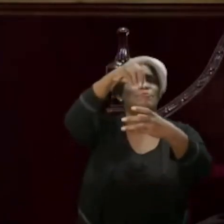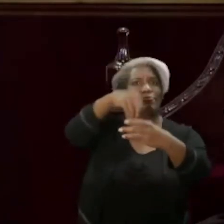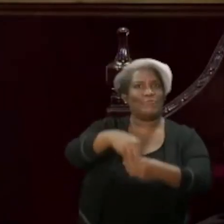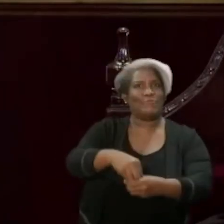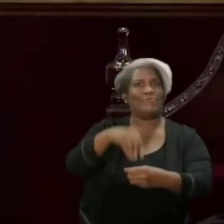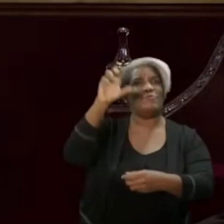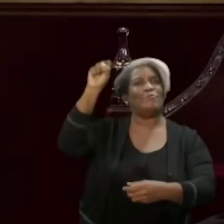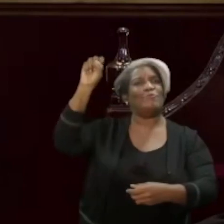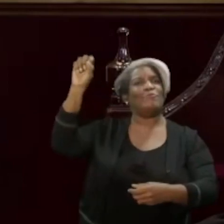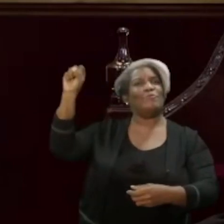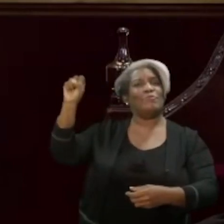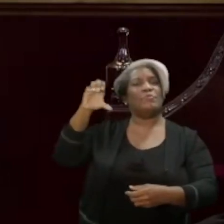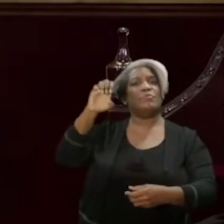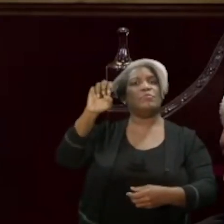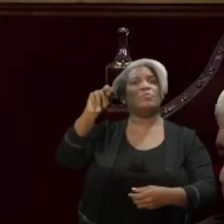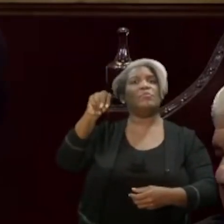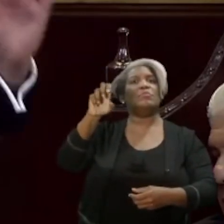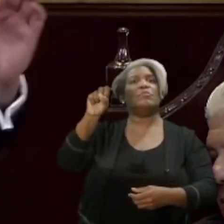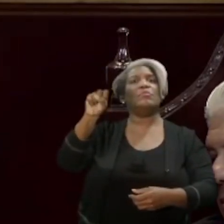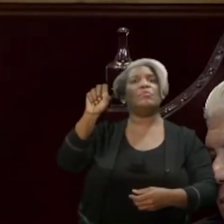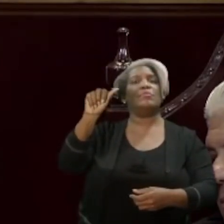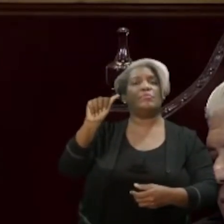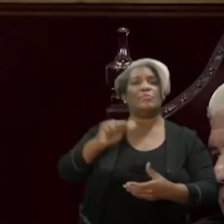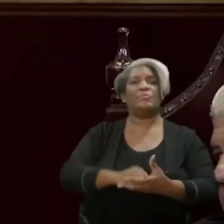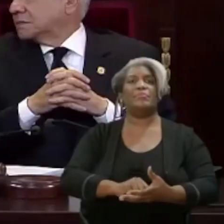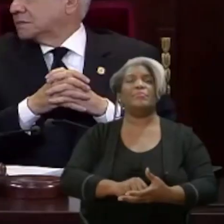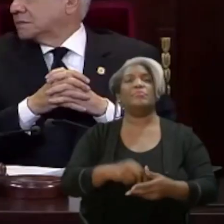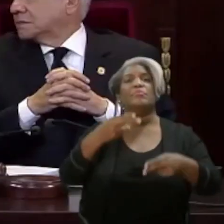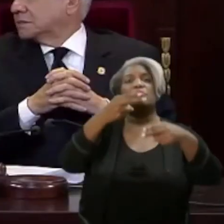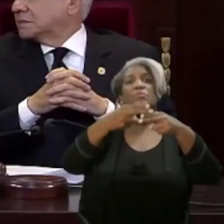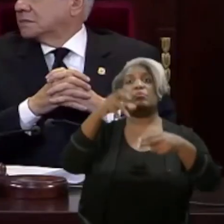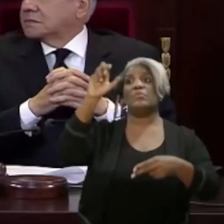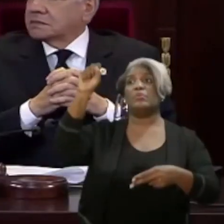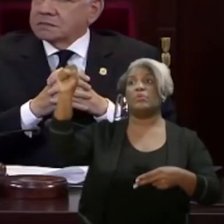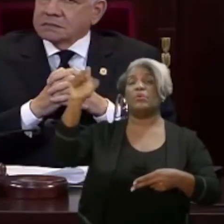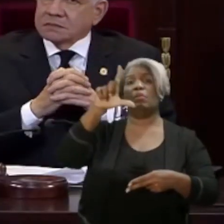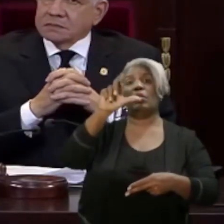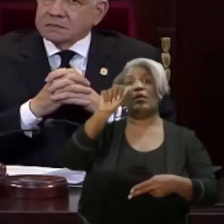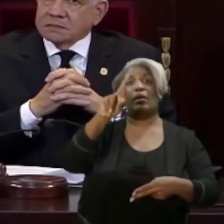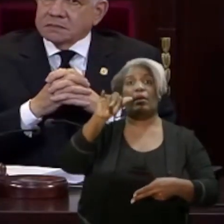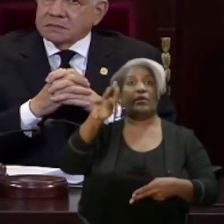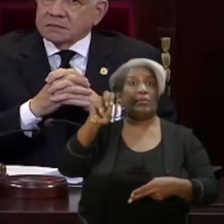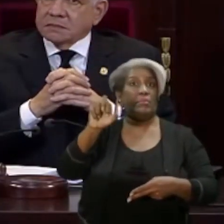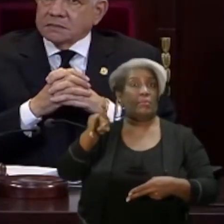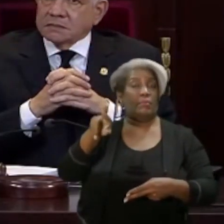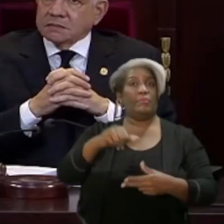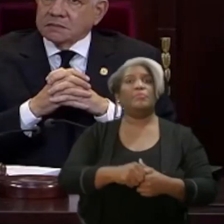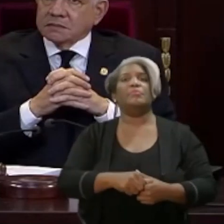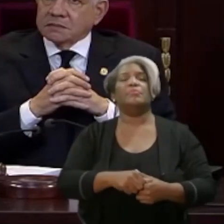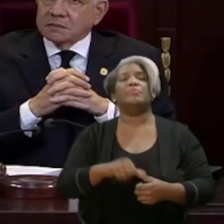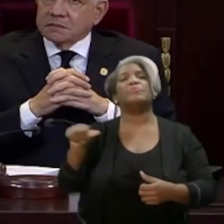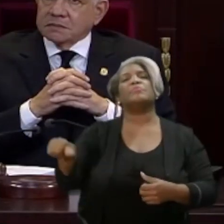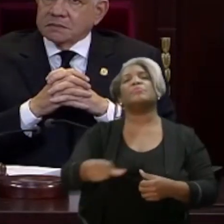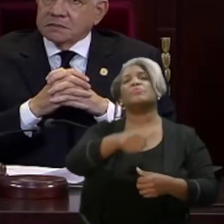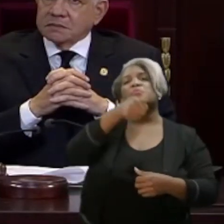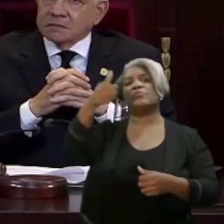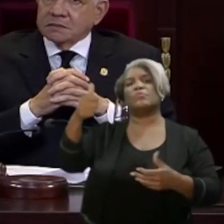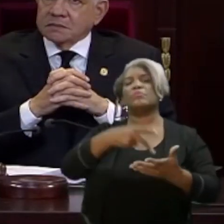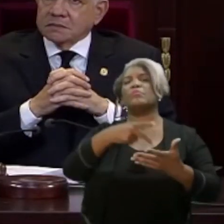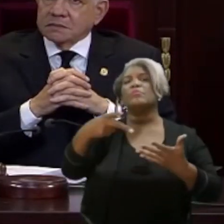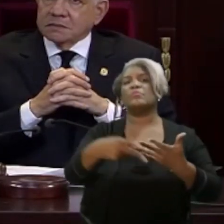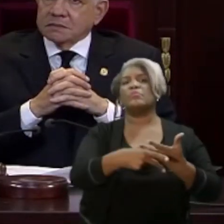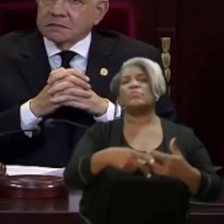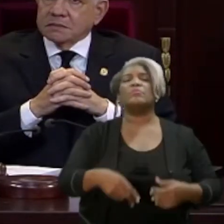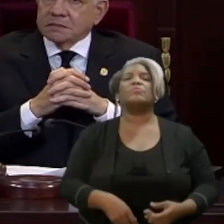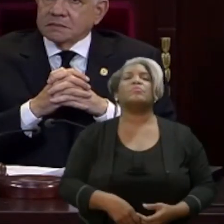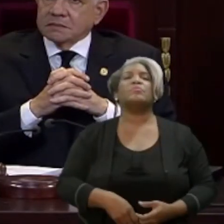especial de SENASA, llamada Seguro Larimar. Respecto a Promesecal y a un caso que ha